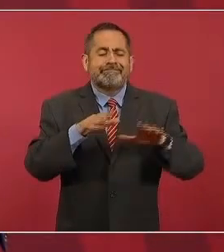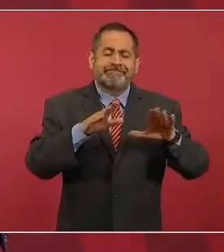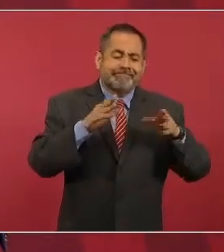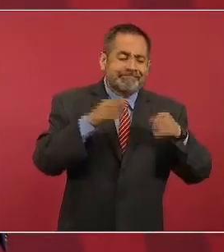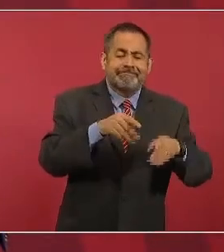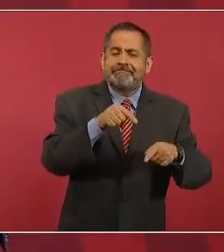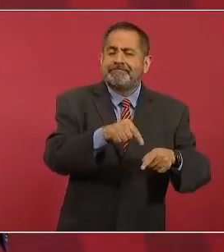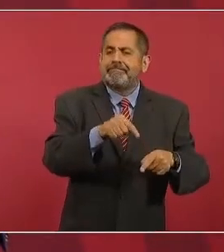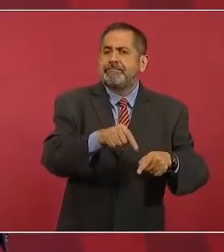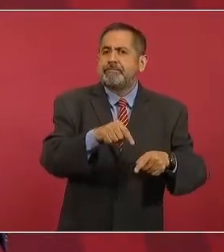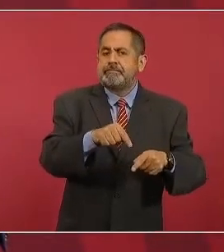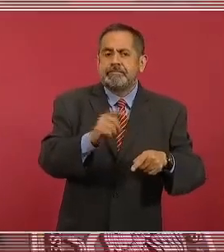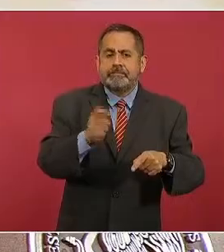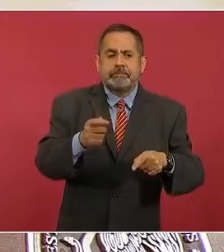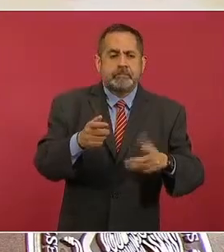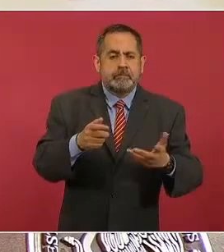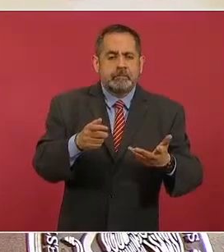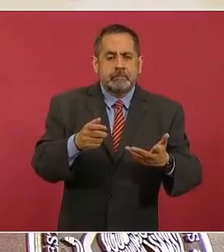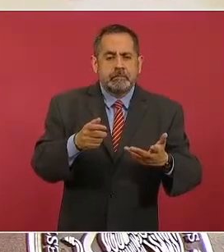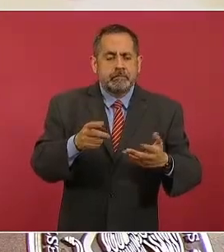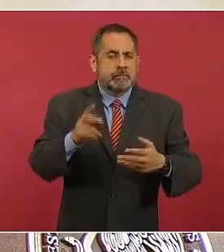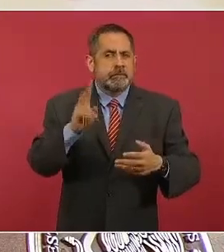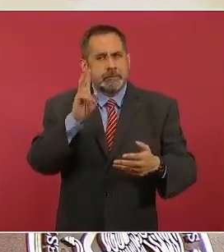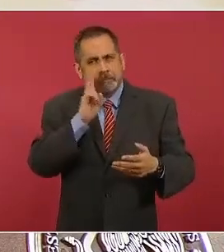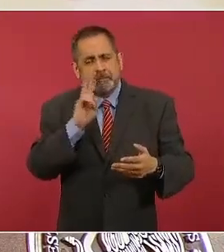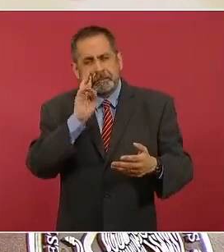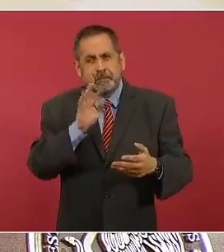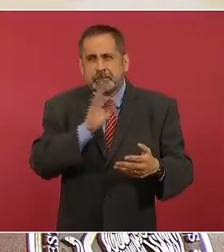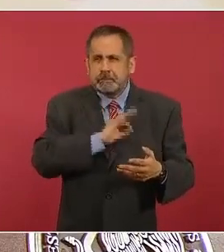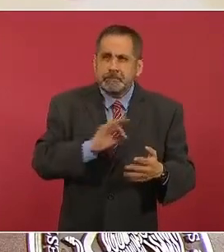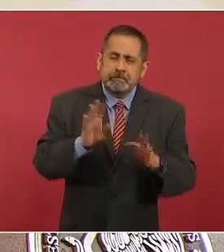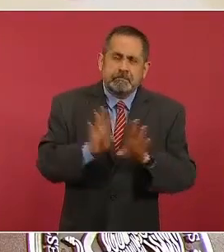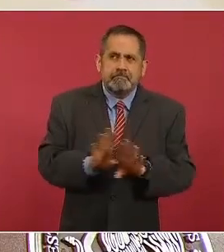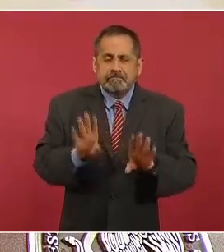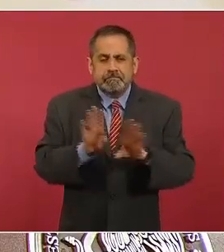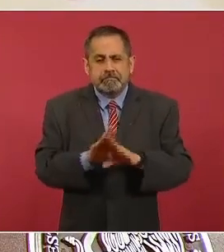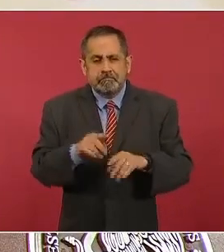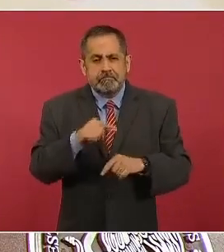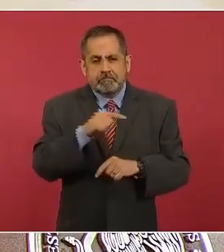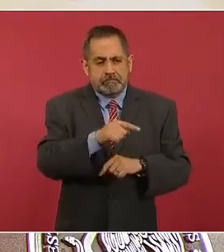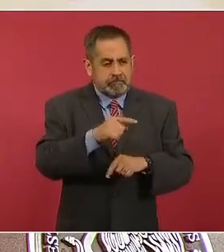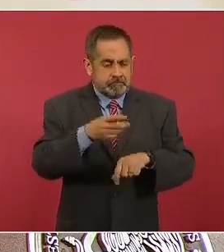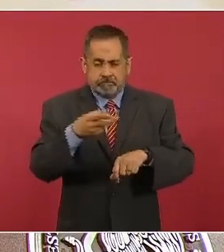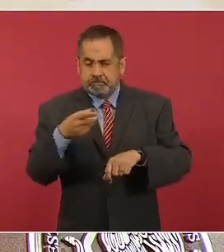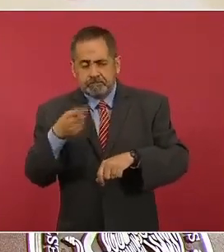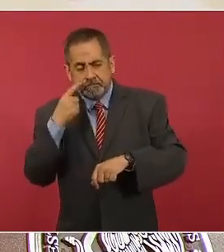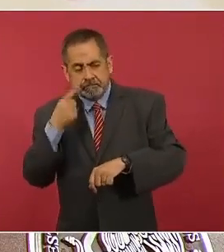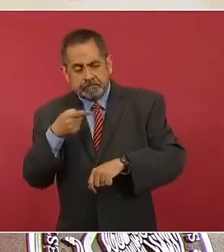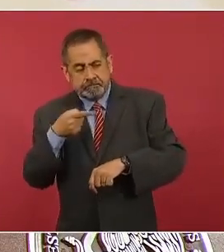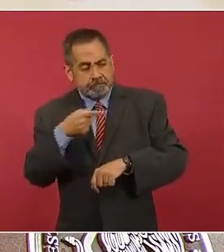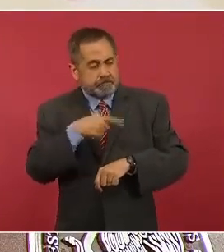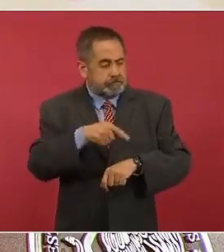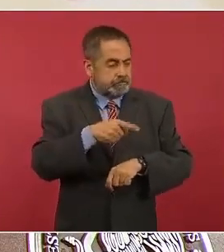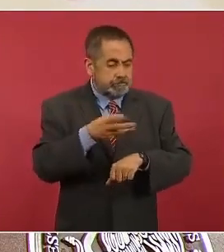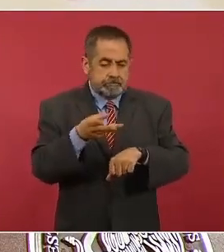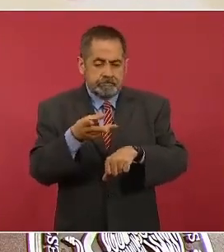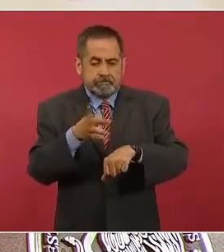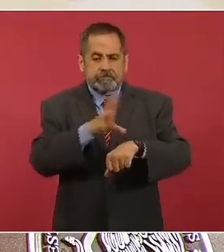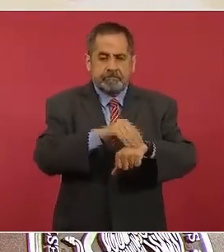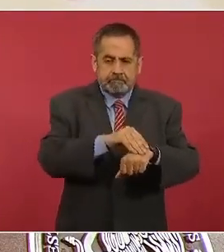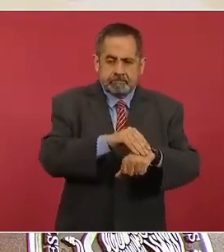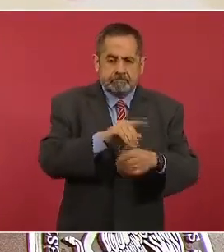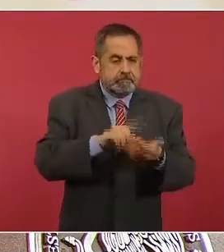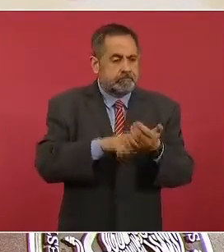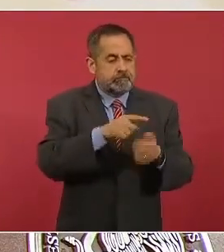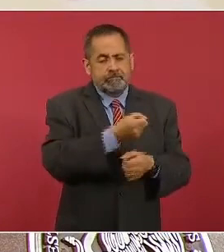con la posibilidad de permitir el uso de